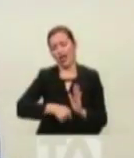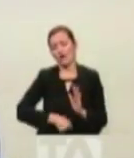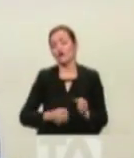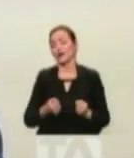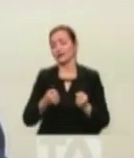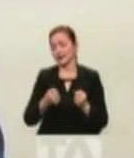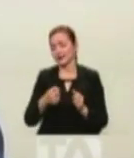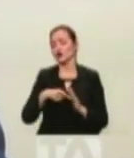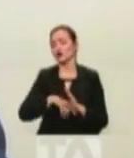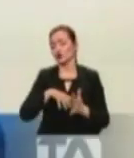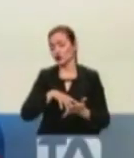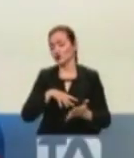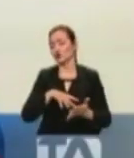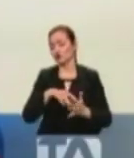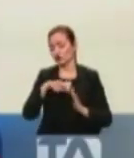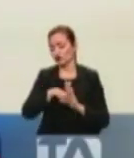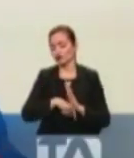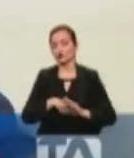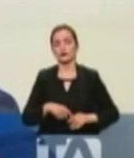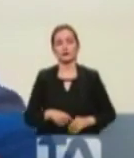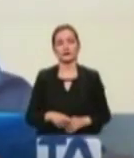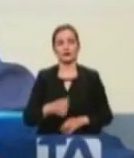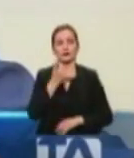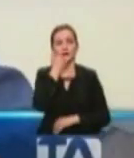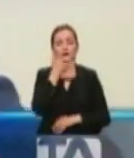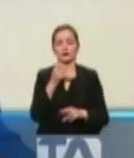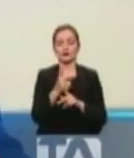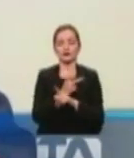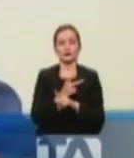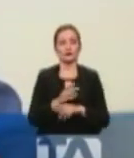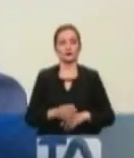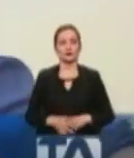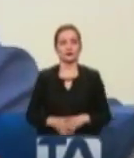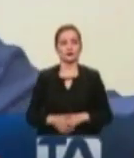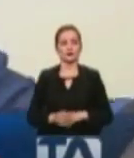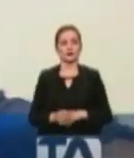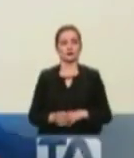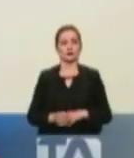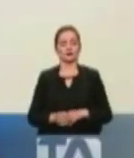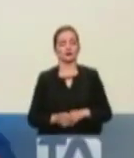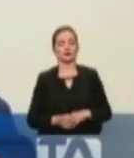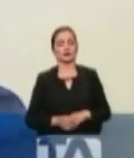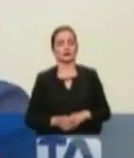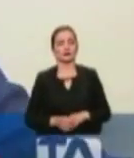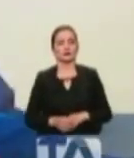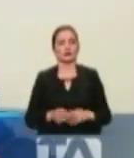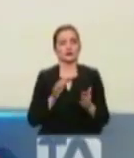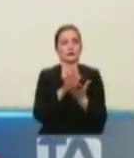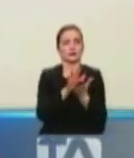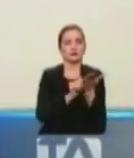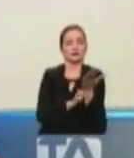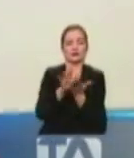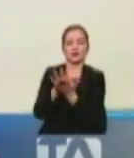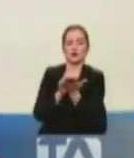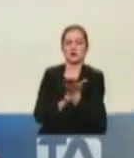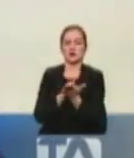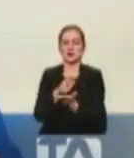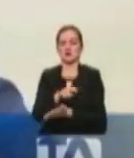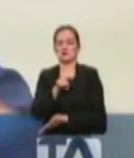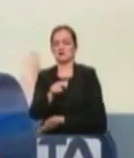que se cometen en esta gestión fue apuntarle a una serie de proyectos atomizados en el